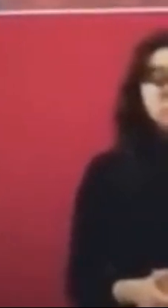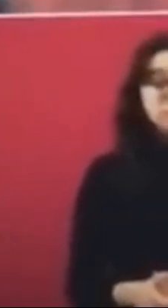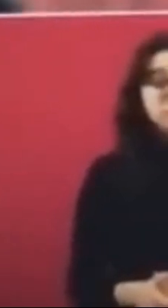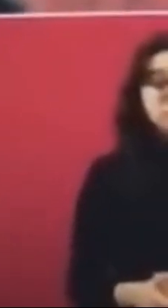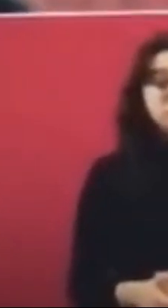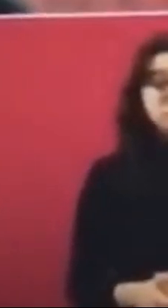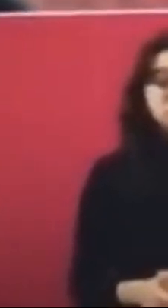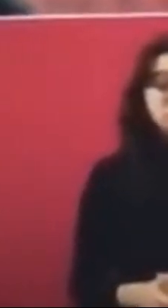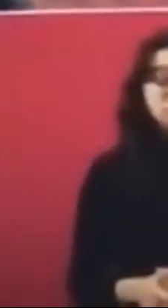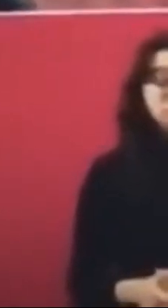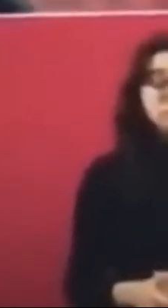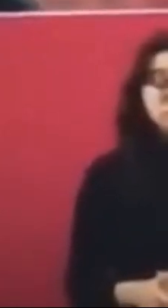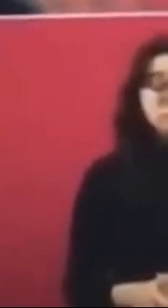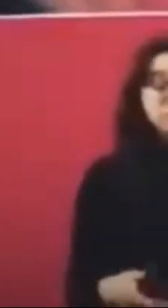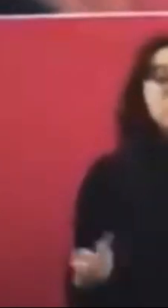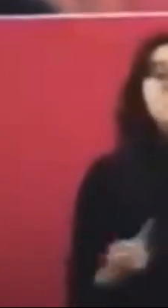en uno de los